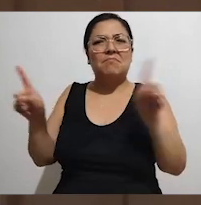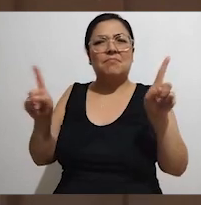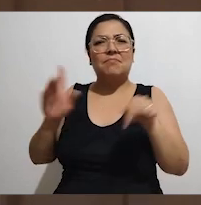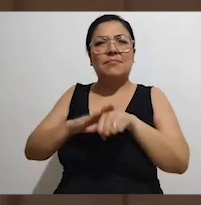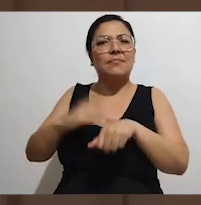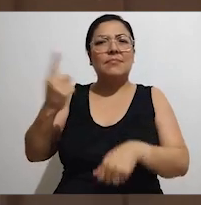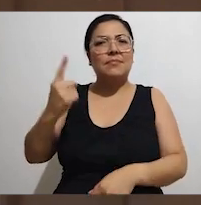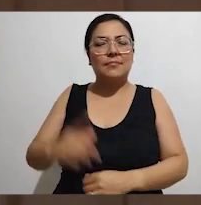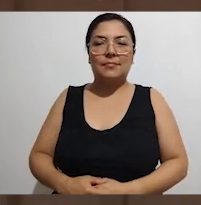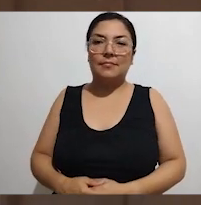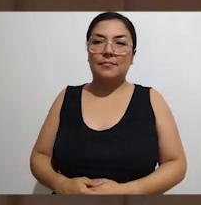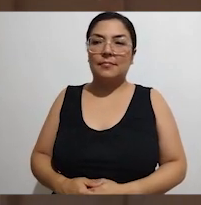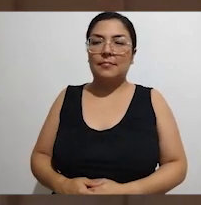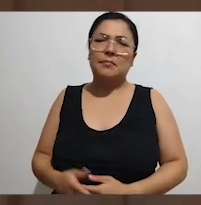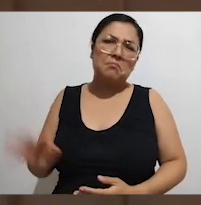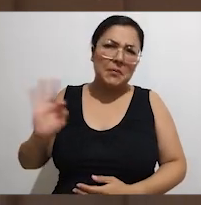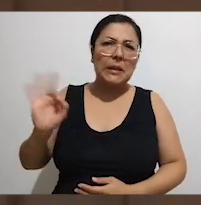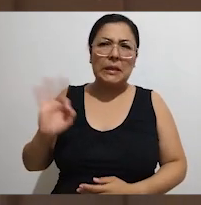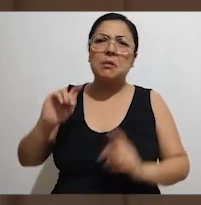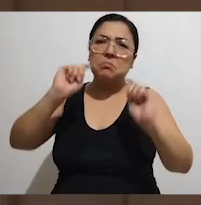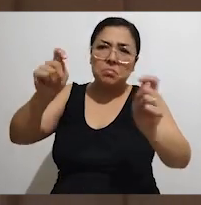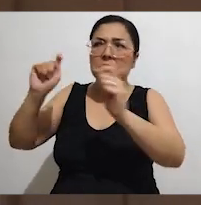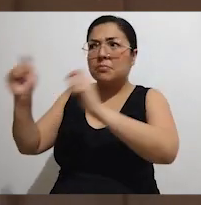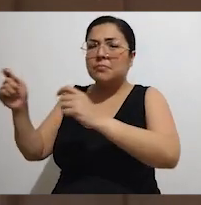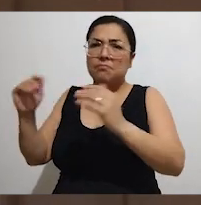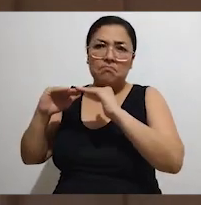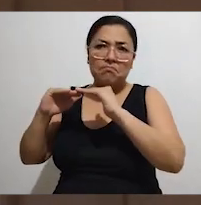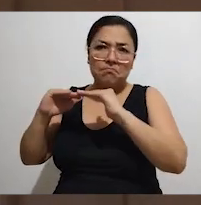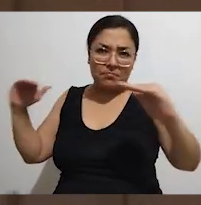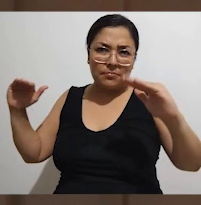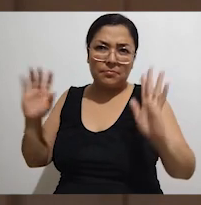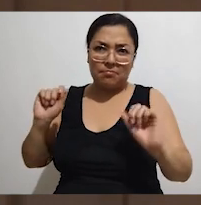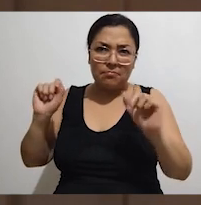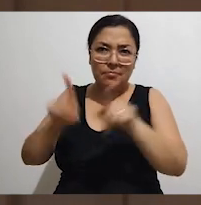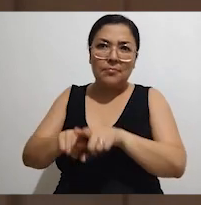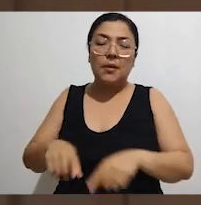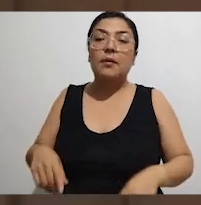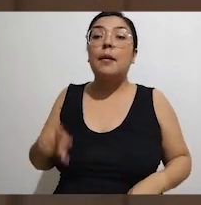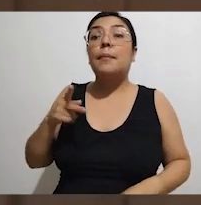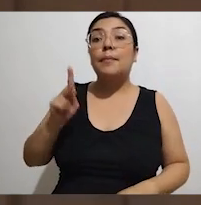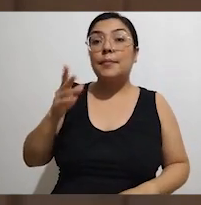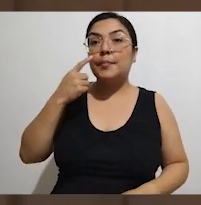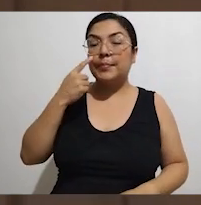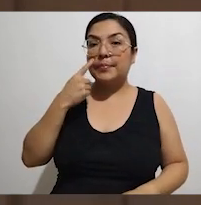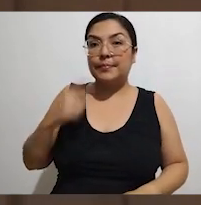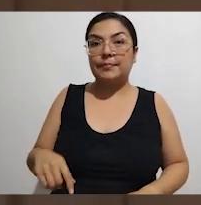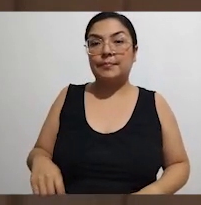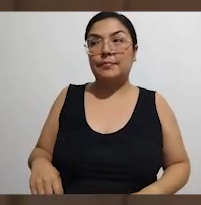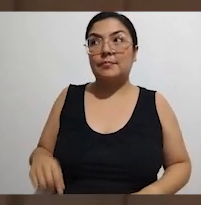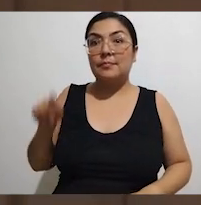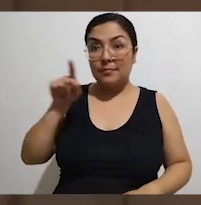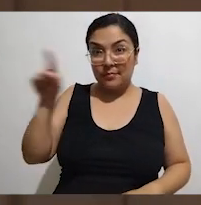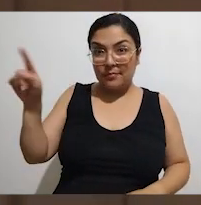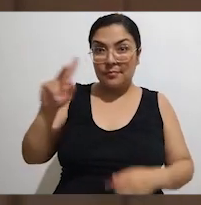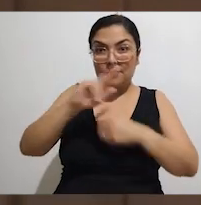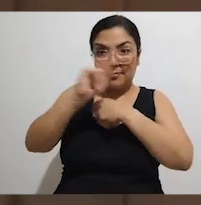las mismas atribuciones, facultades, pero también en el caso de los visitantes extranjeros, su inscripción, por ejemplo, no se hace